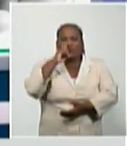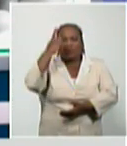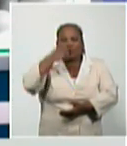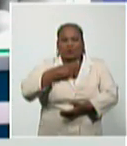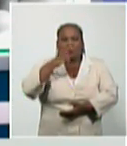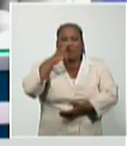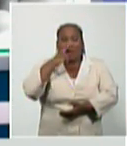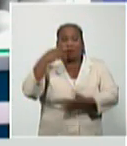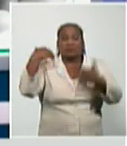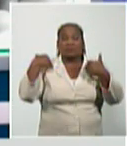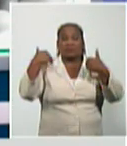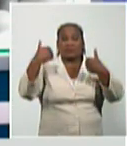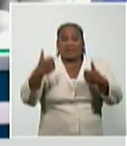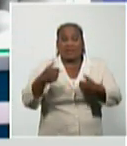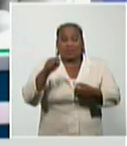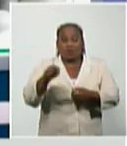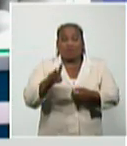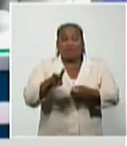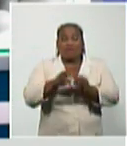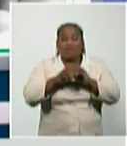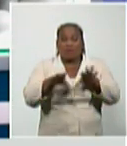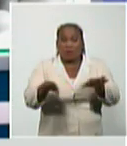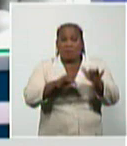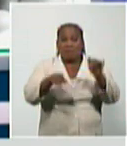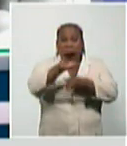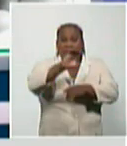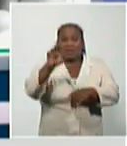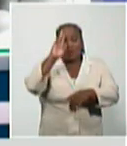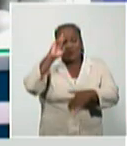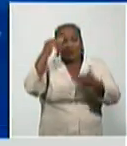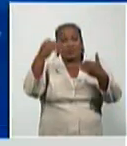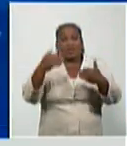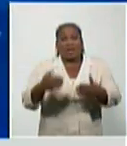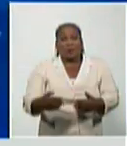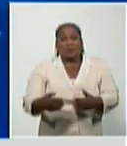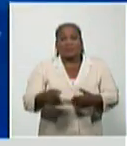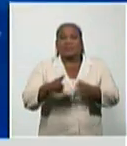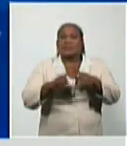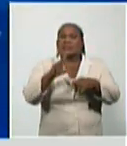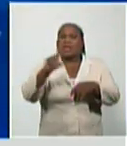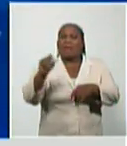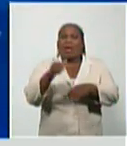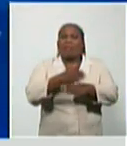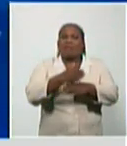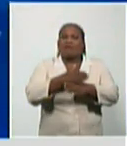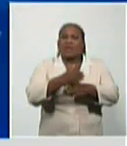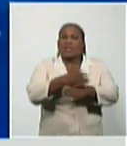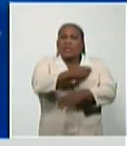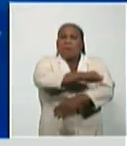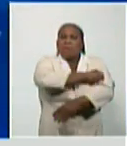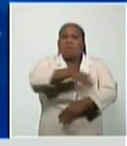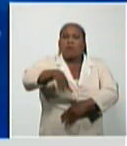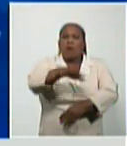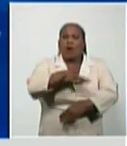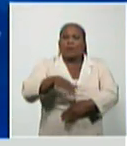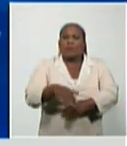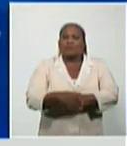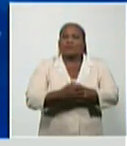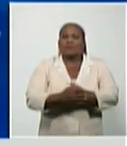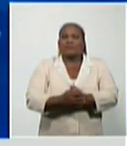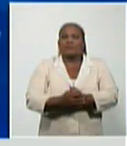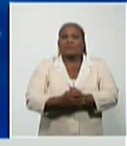director nacional de epidemiología del Ministerio de Salud Pública, sobre temas de interés de la población. Uno de ellos, doctor, y lo